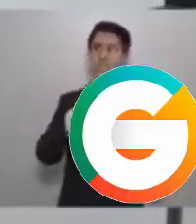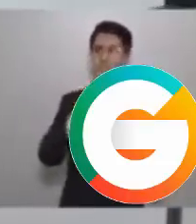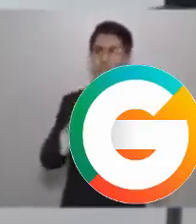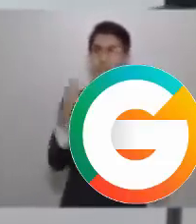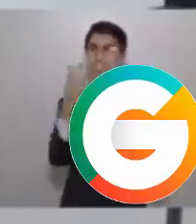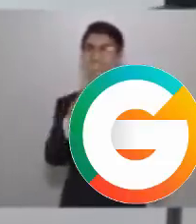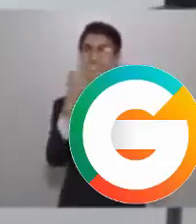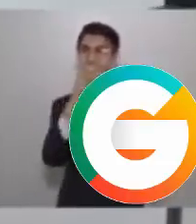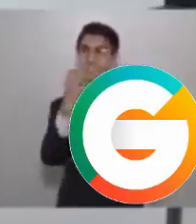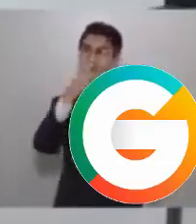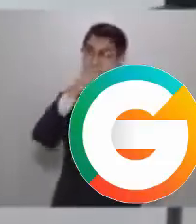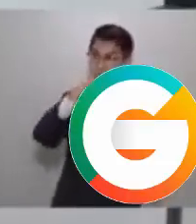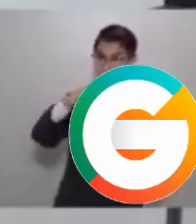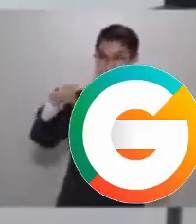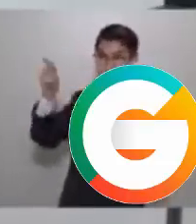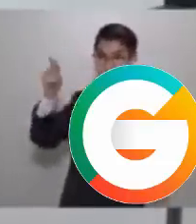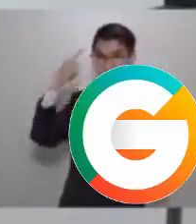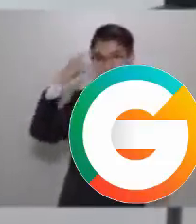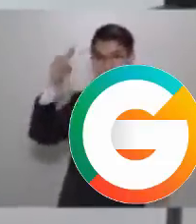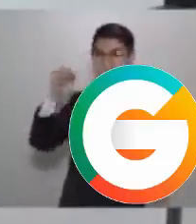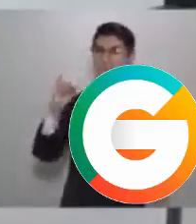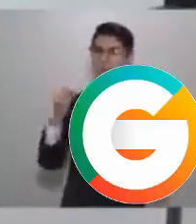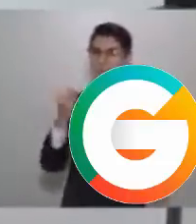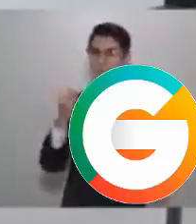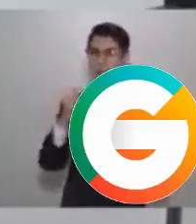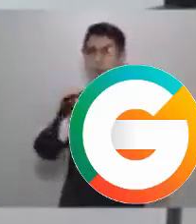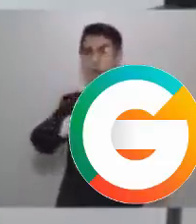para trabajar sobre el particular.